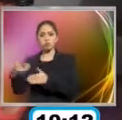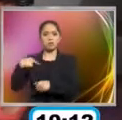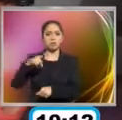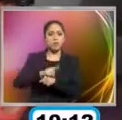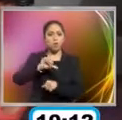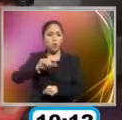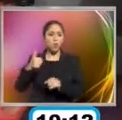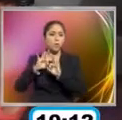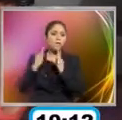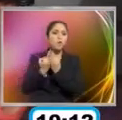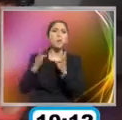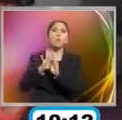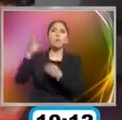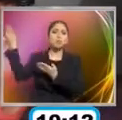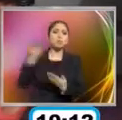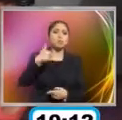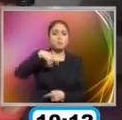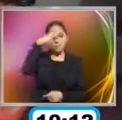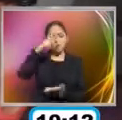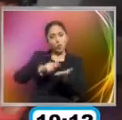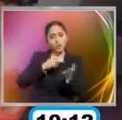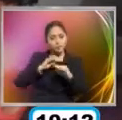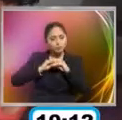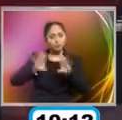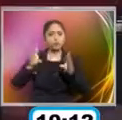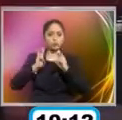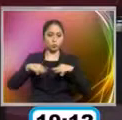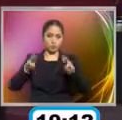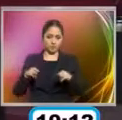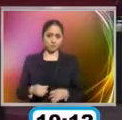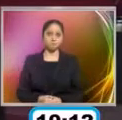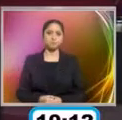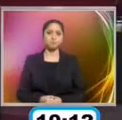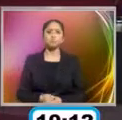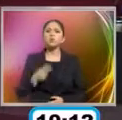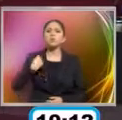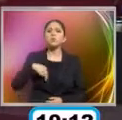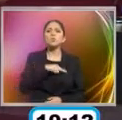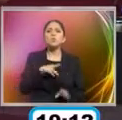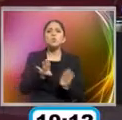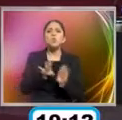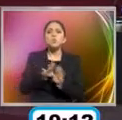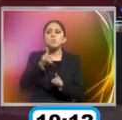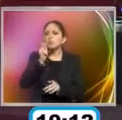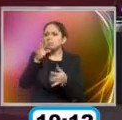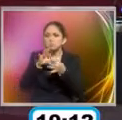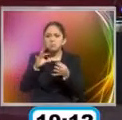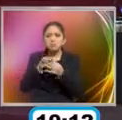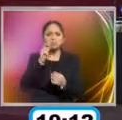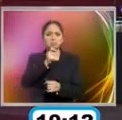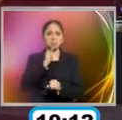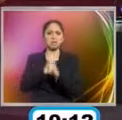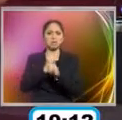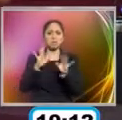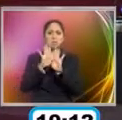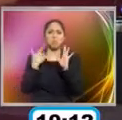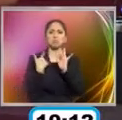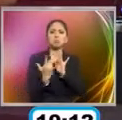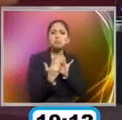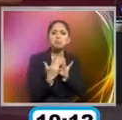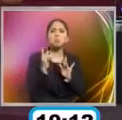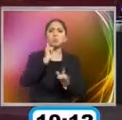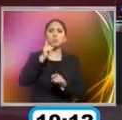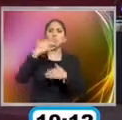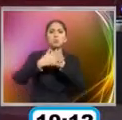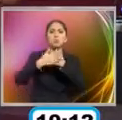formato en el que venir y cuándo venir y presentarnos. Ok, para nosotros poder estar enterados, ¿cuáles son sus redes sociales para además saber cuándo van a